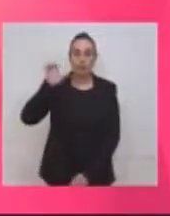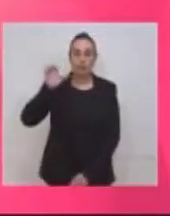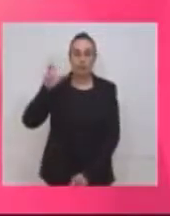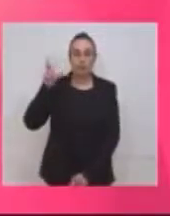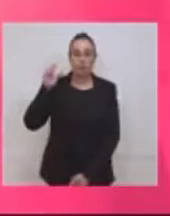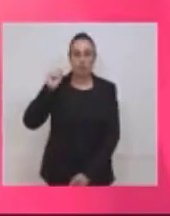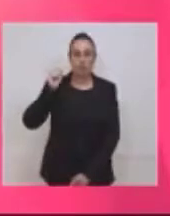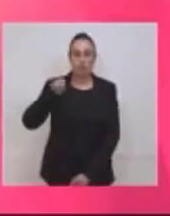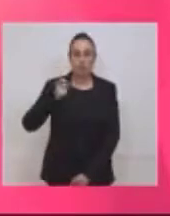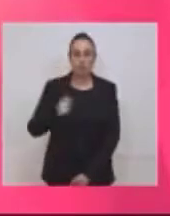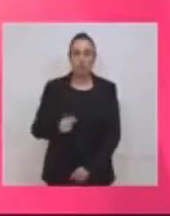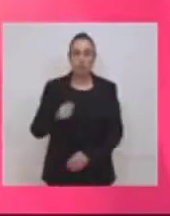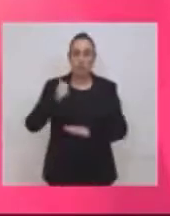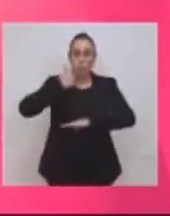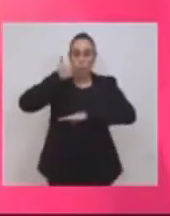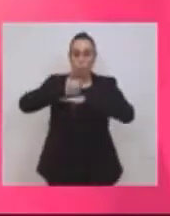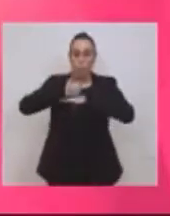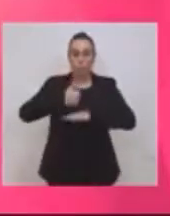Siguiente.